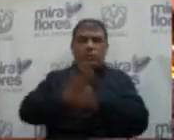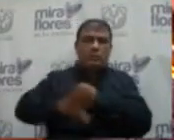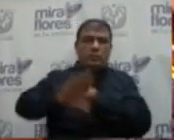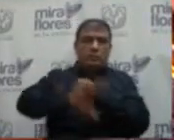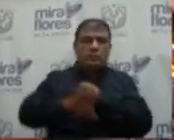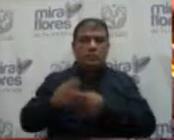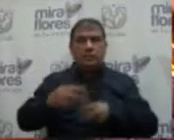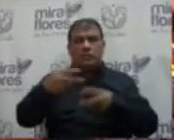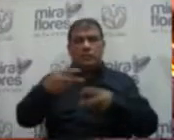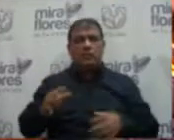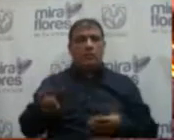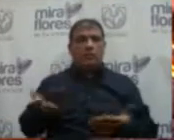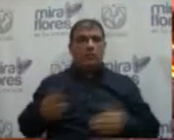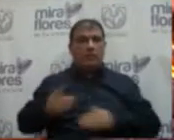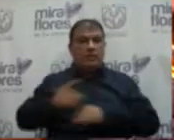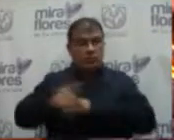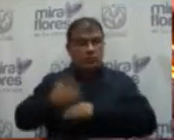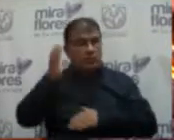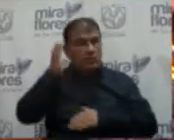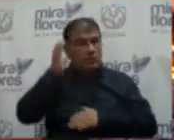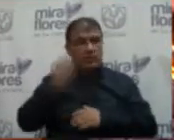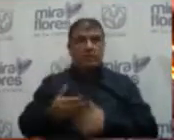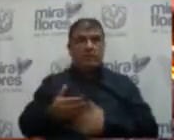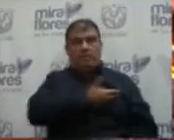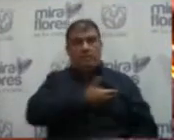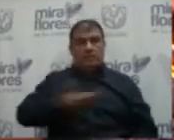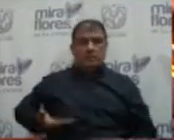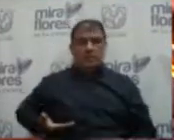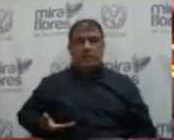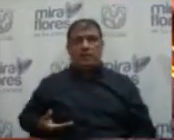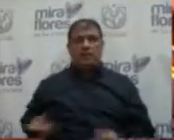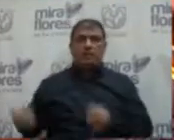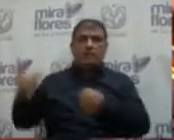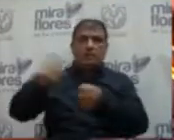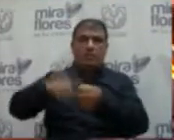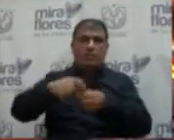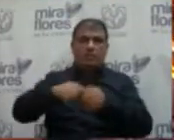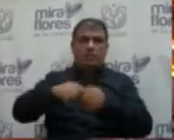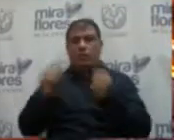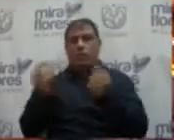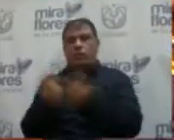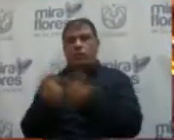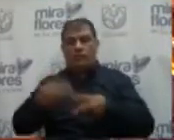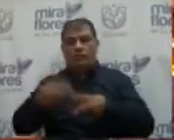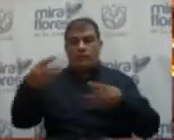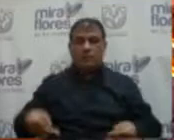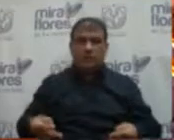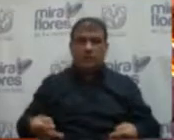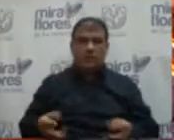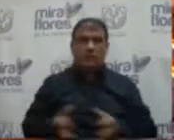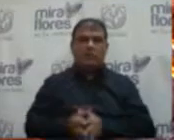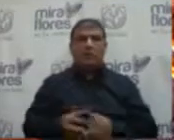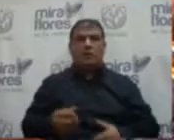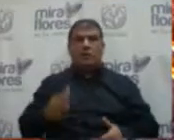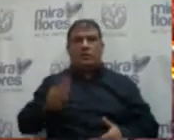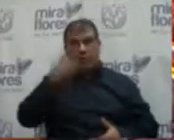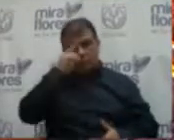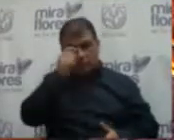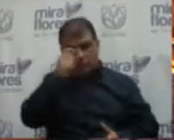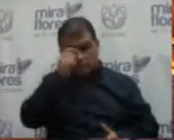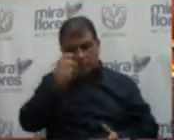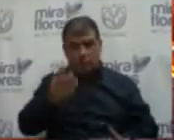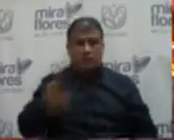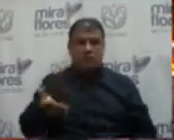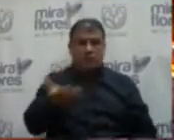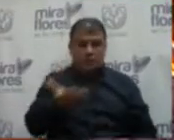Miraflores, señores presidentes y miembros de las juntas vecinales, distinguidos invitados,